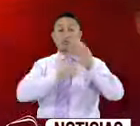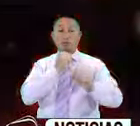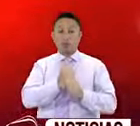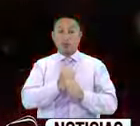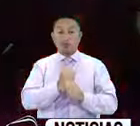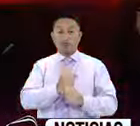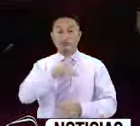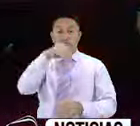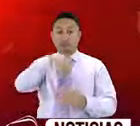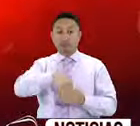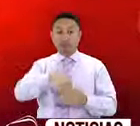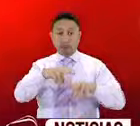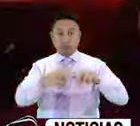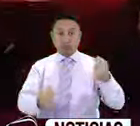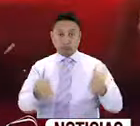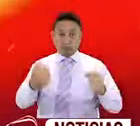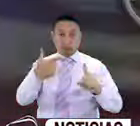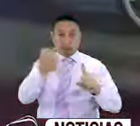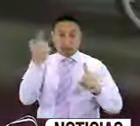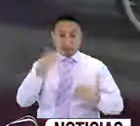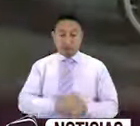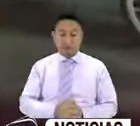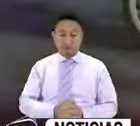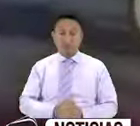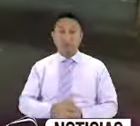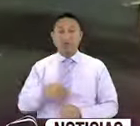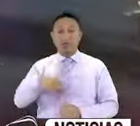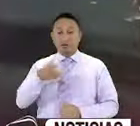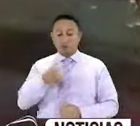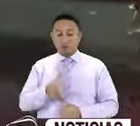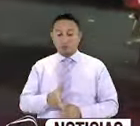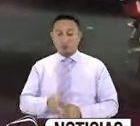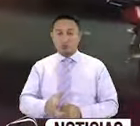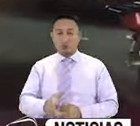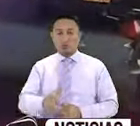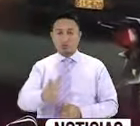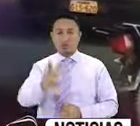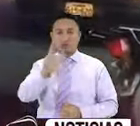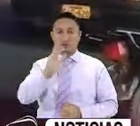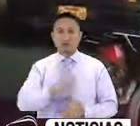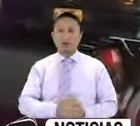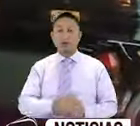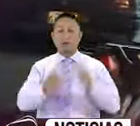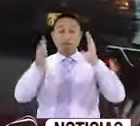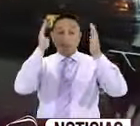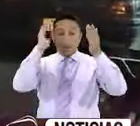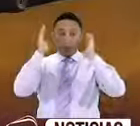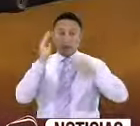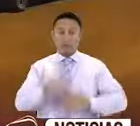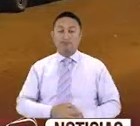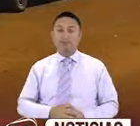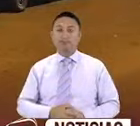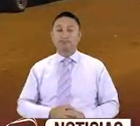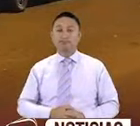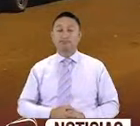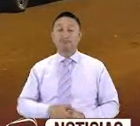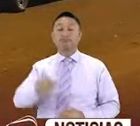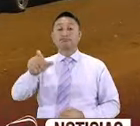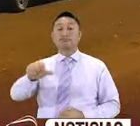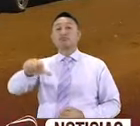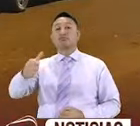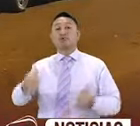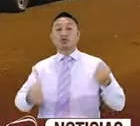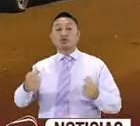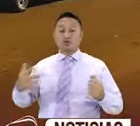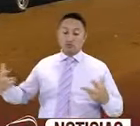su automóvil mientras se movilizaba por la carretera Pueblo Nuevo Babahoyo. Sicarios en otro vehículo lo